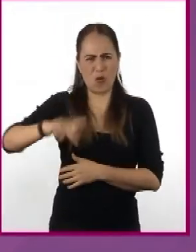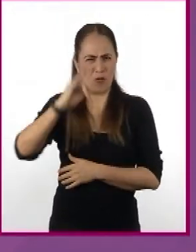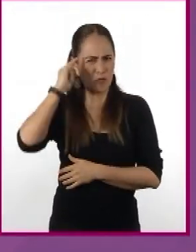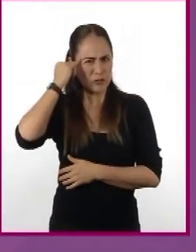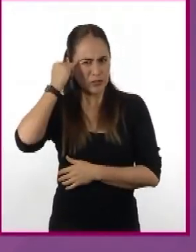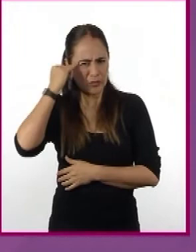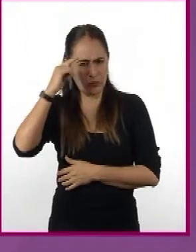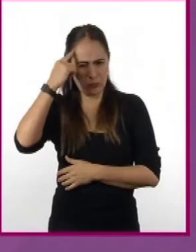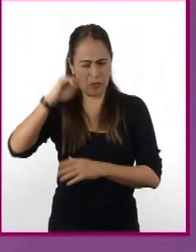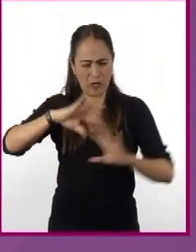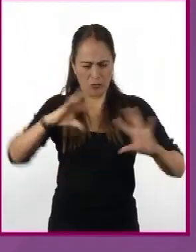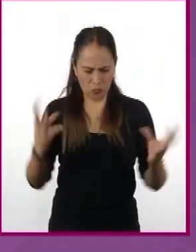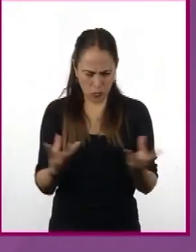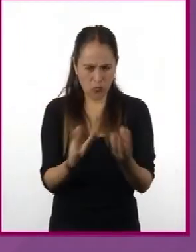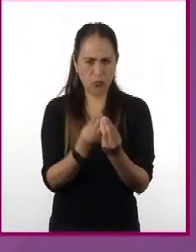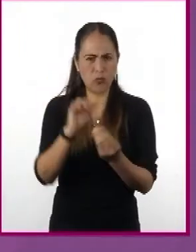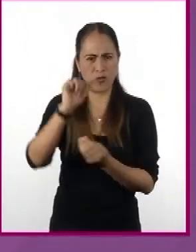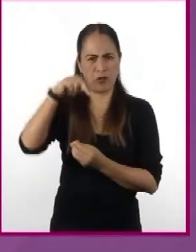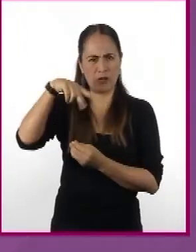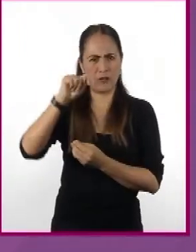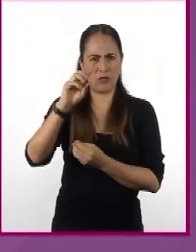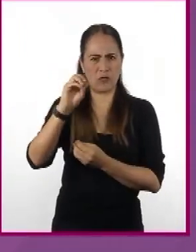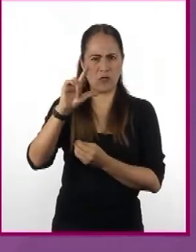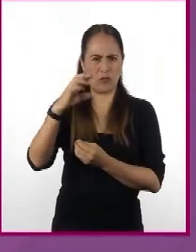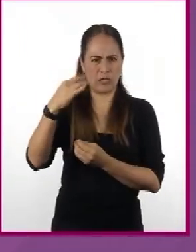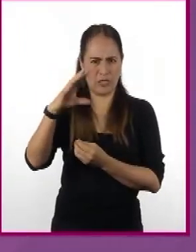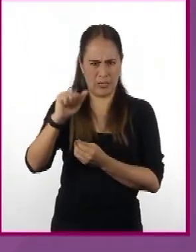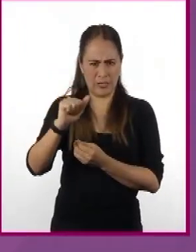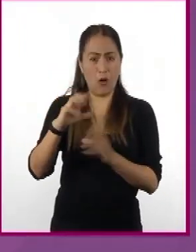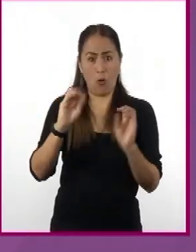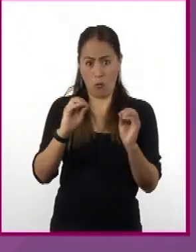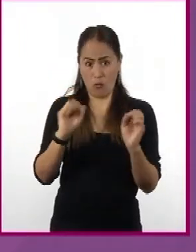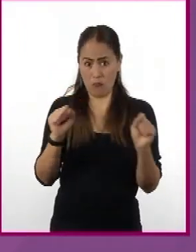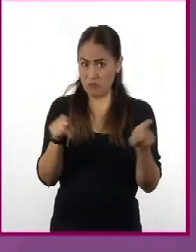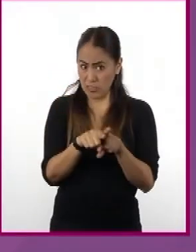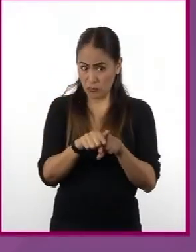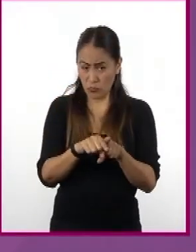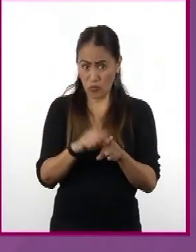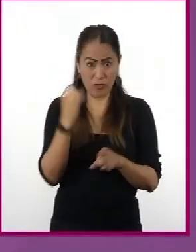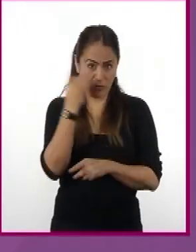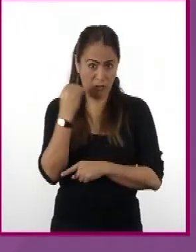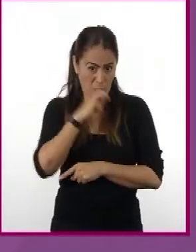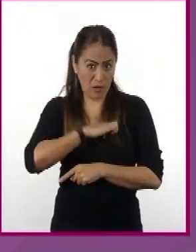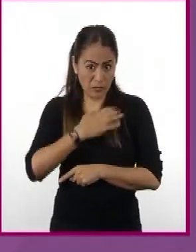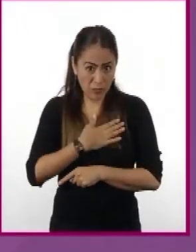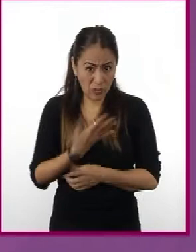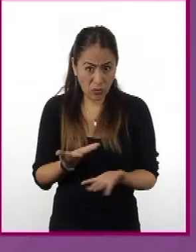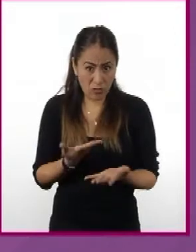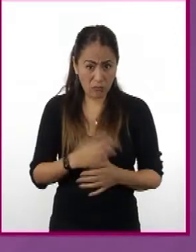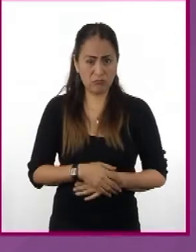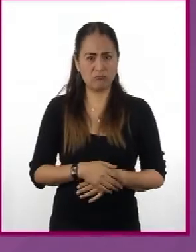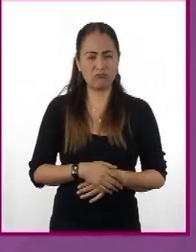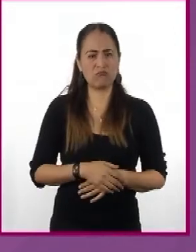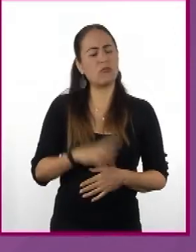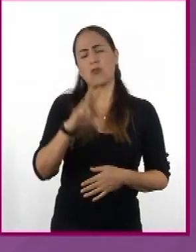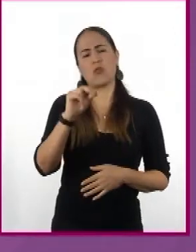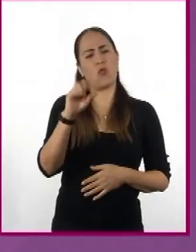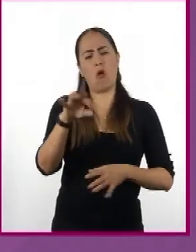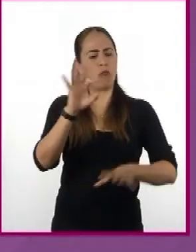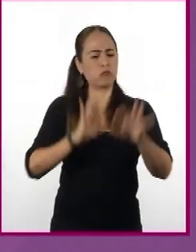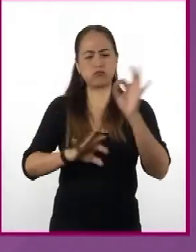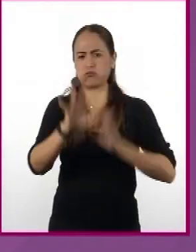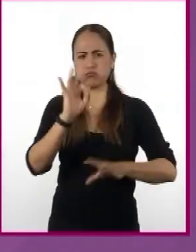una antología, ¿o es igual que en español? No se podría hacer la misma selección